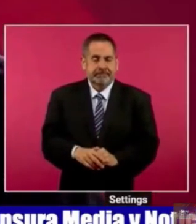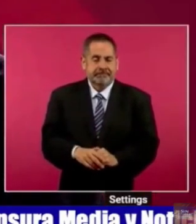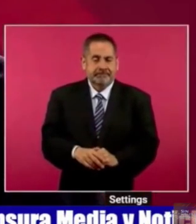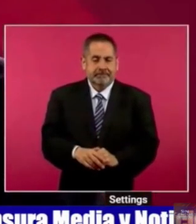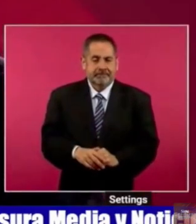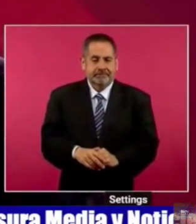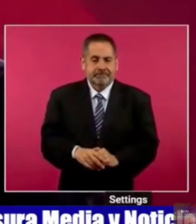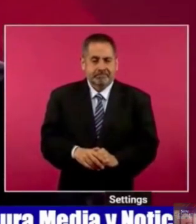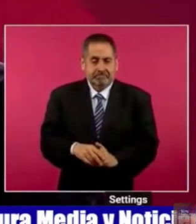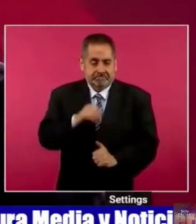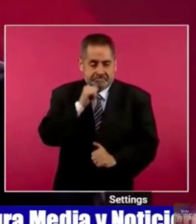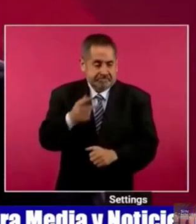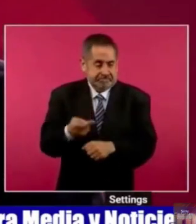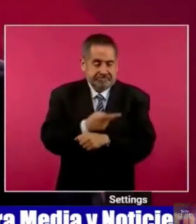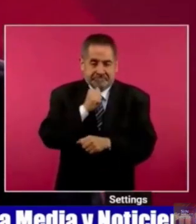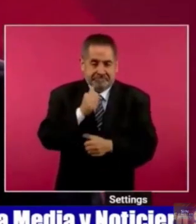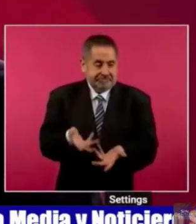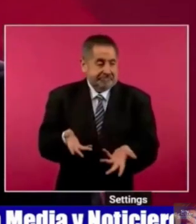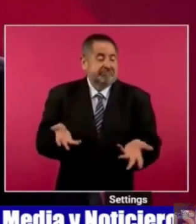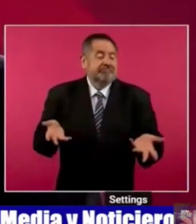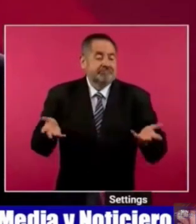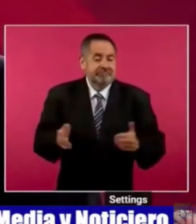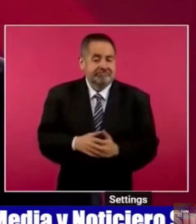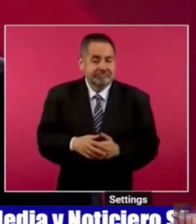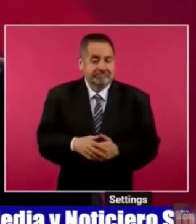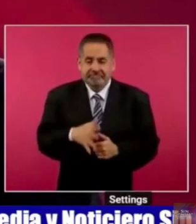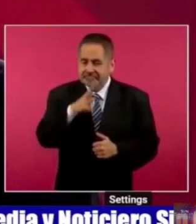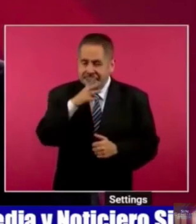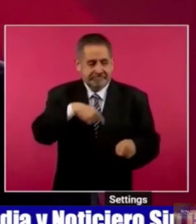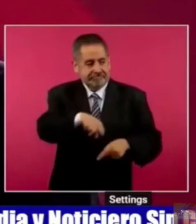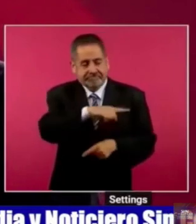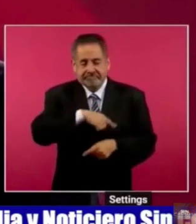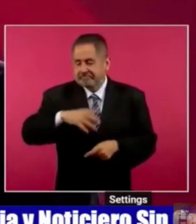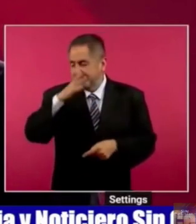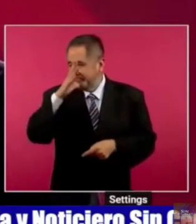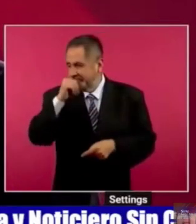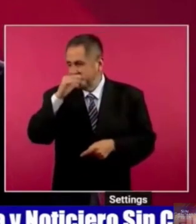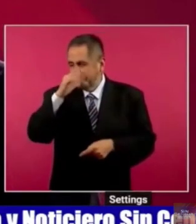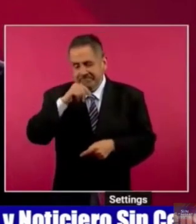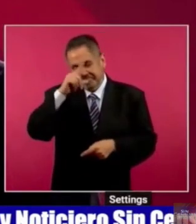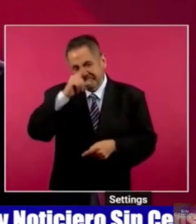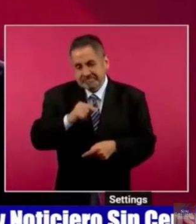Y nada, no han podido.